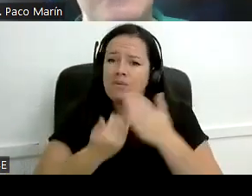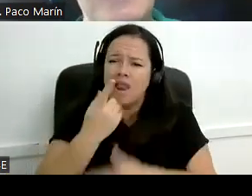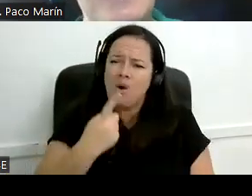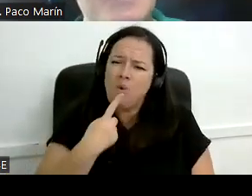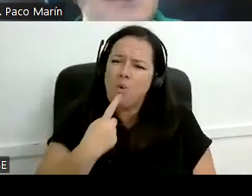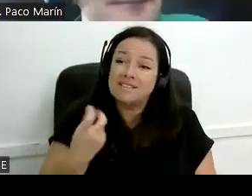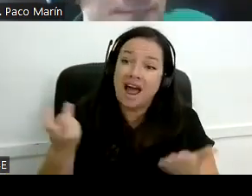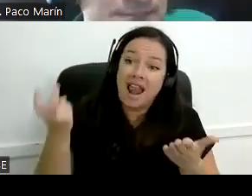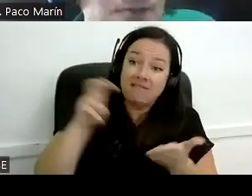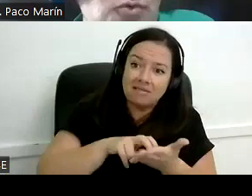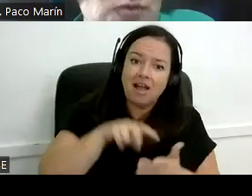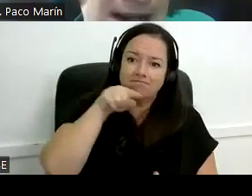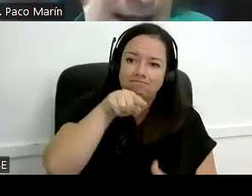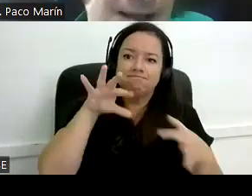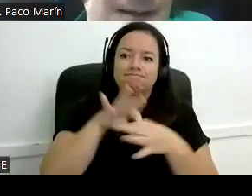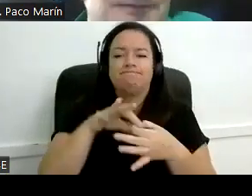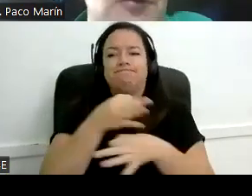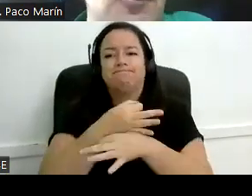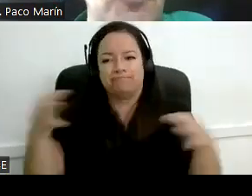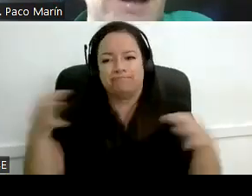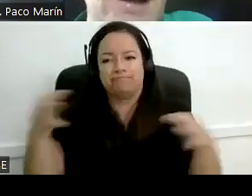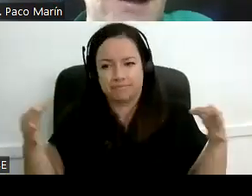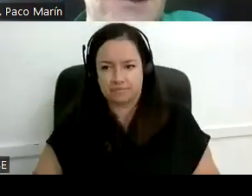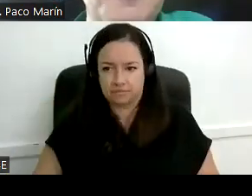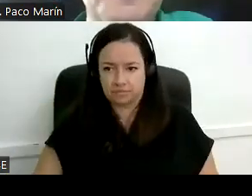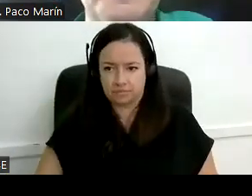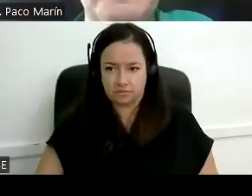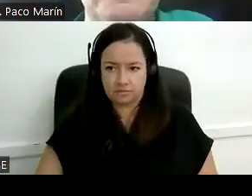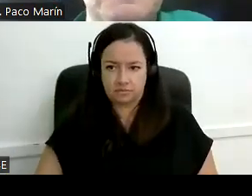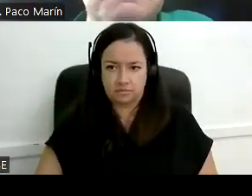jornada. Y un